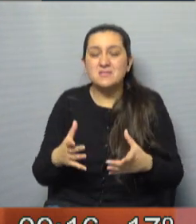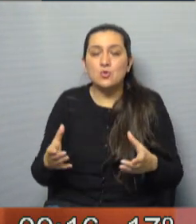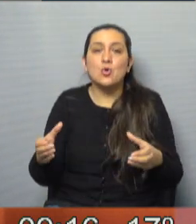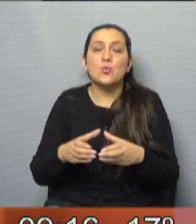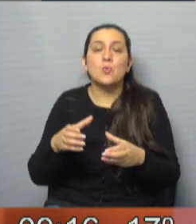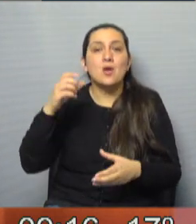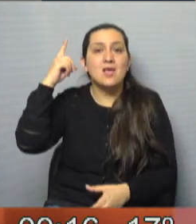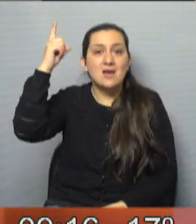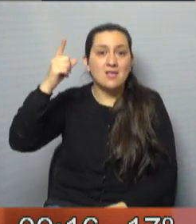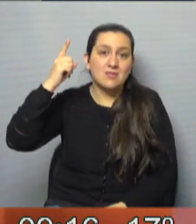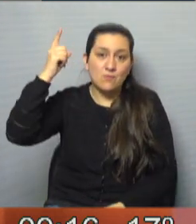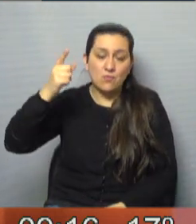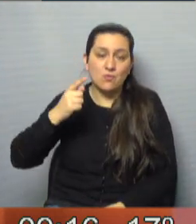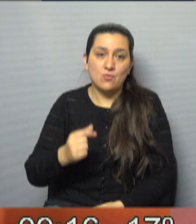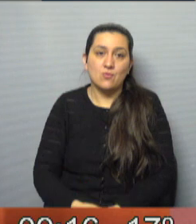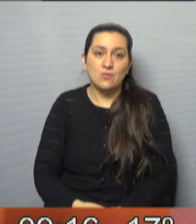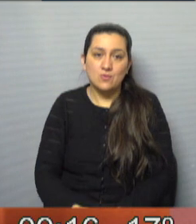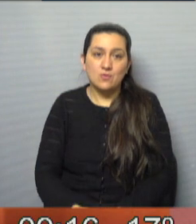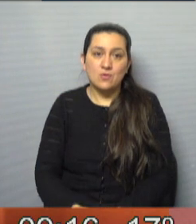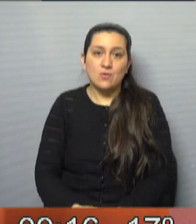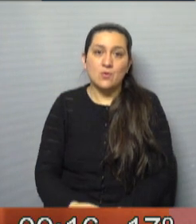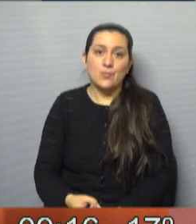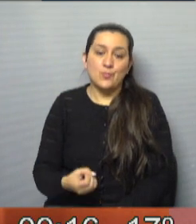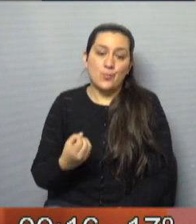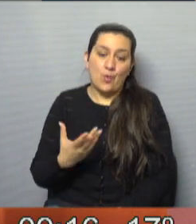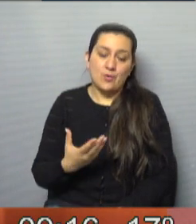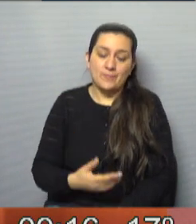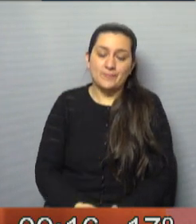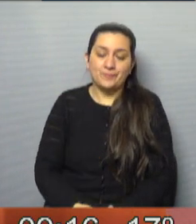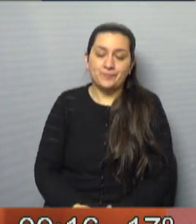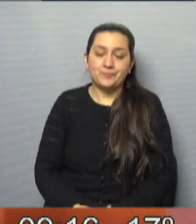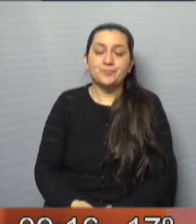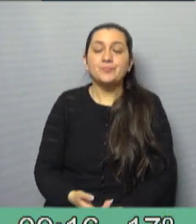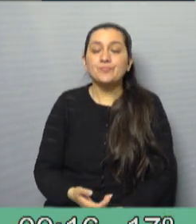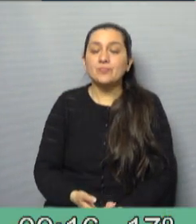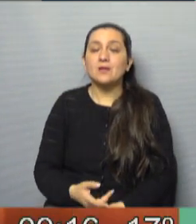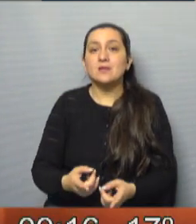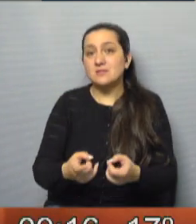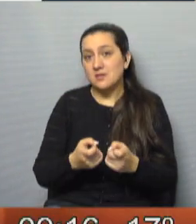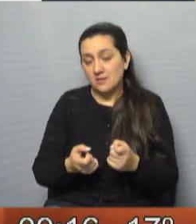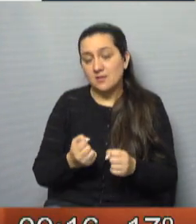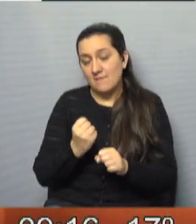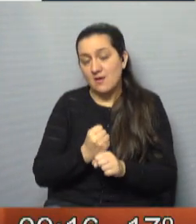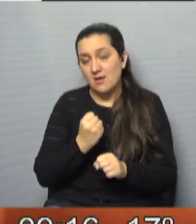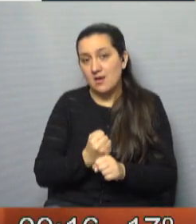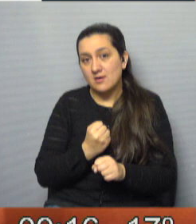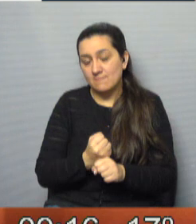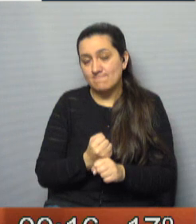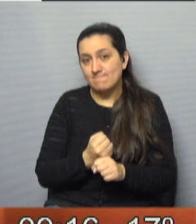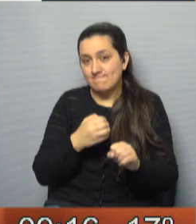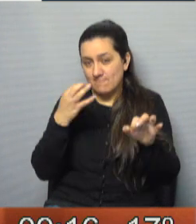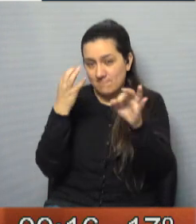en el Legislativo, ¿no? En el Legislativo va a haber que trabajar muy fino, ¿no? Por